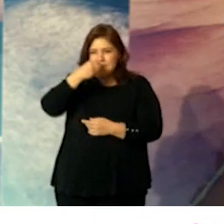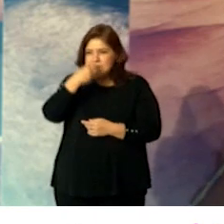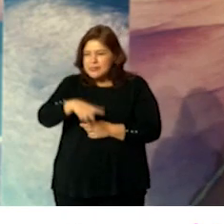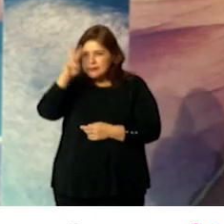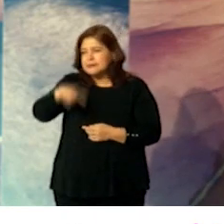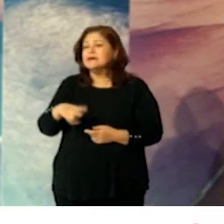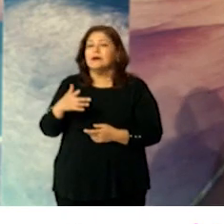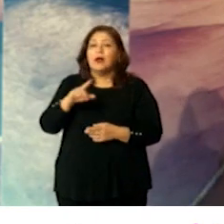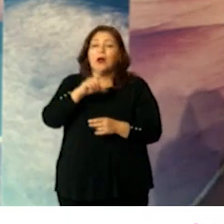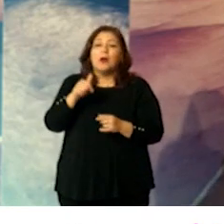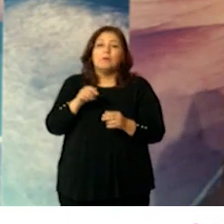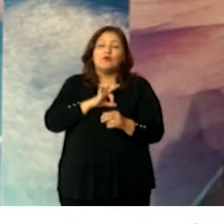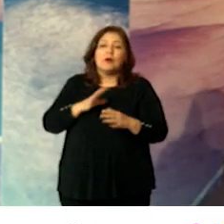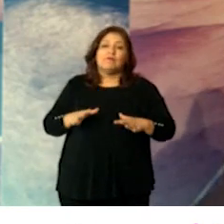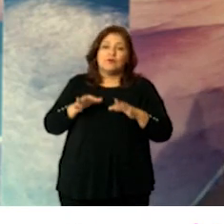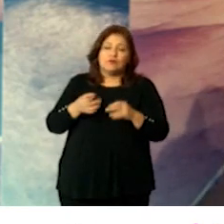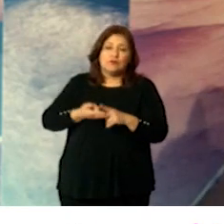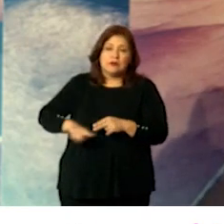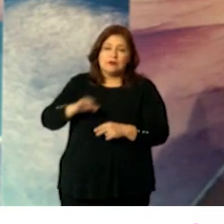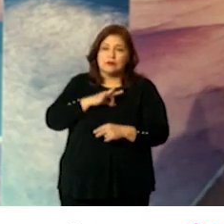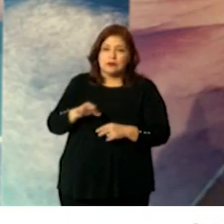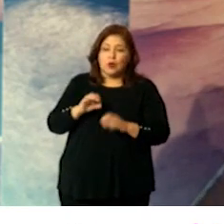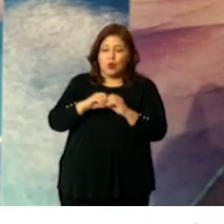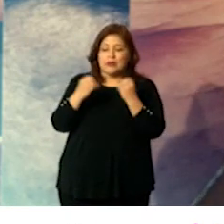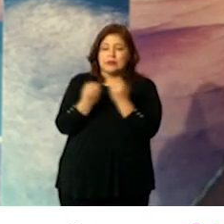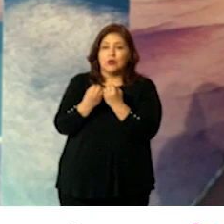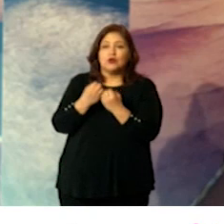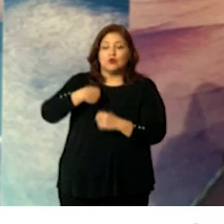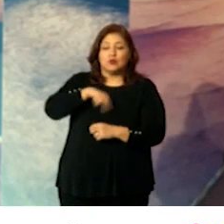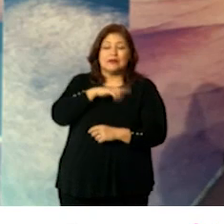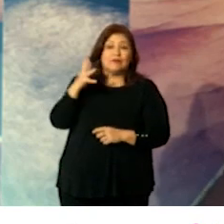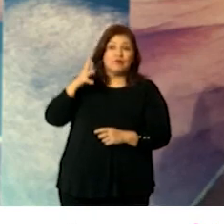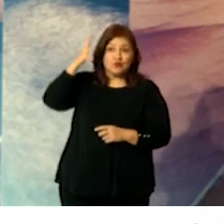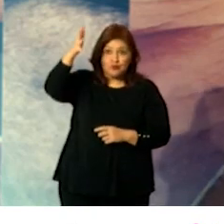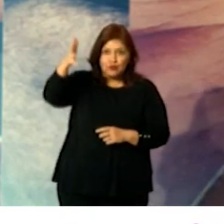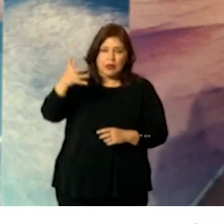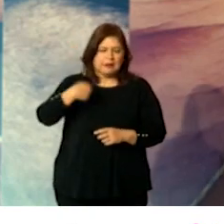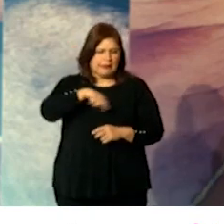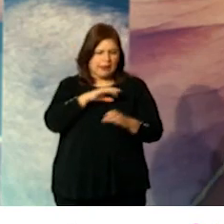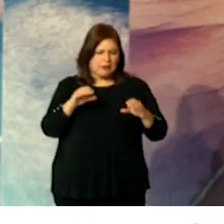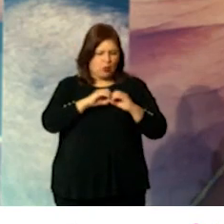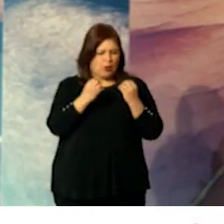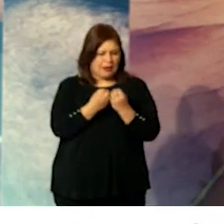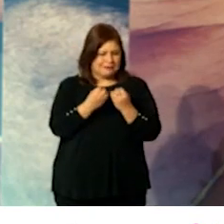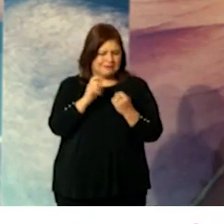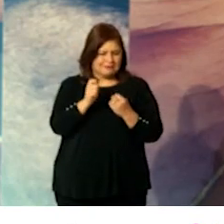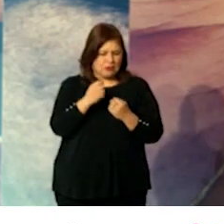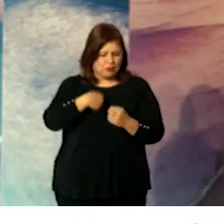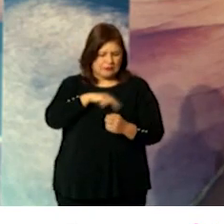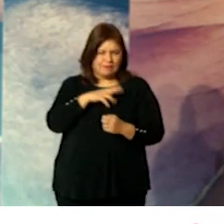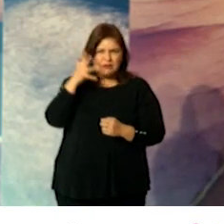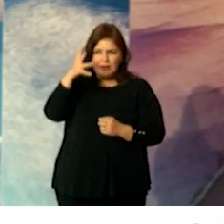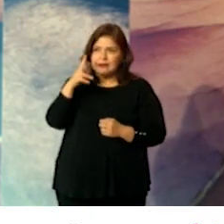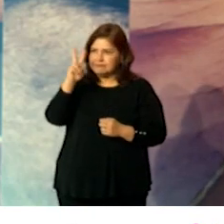a fundar la organización Nuestro Futuro. Y cuando empezamos con la organización Nuestro Futuro, es